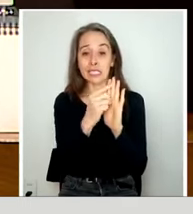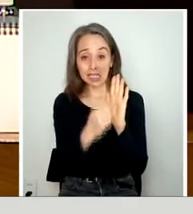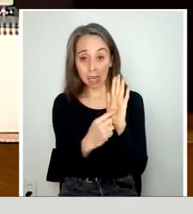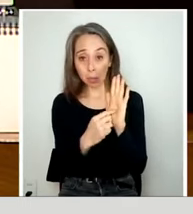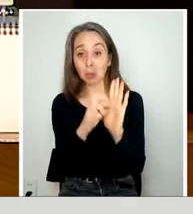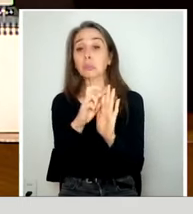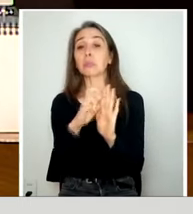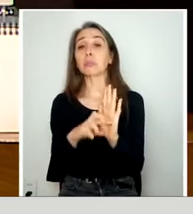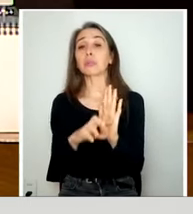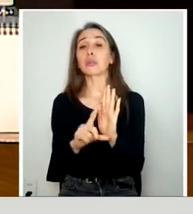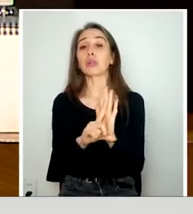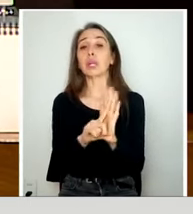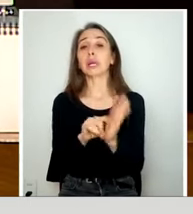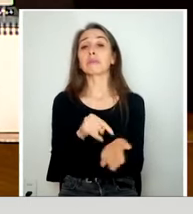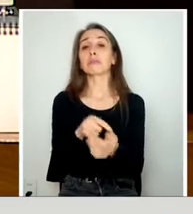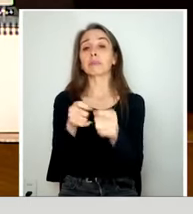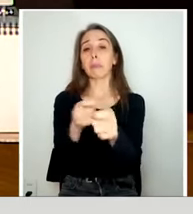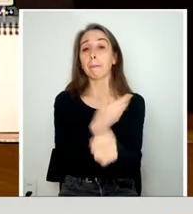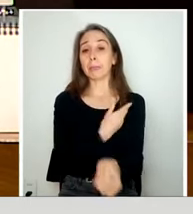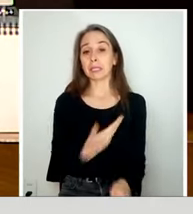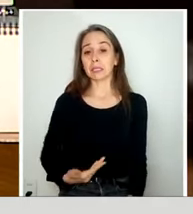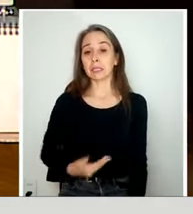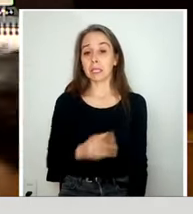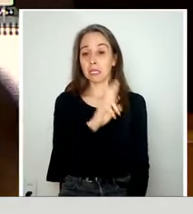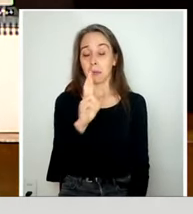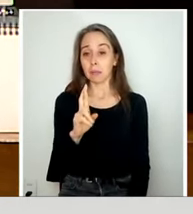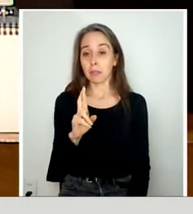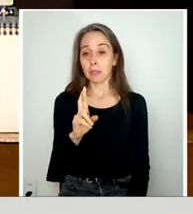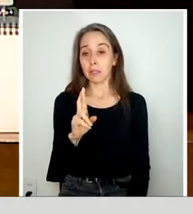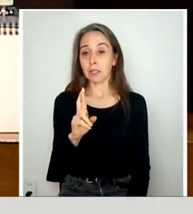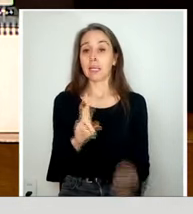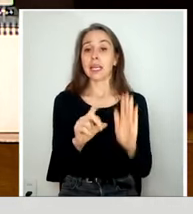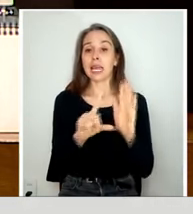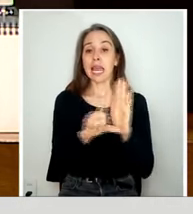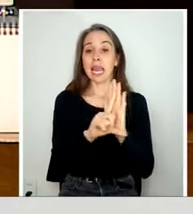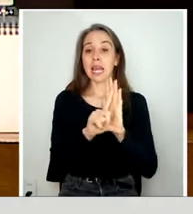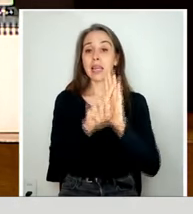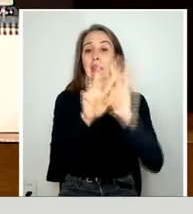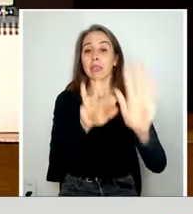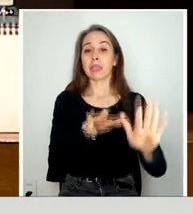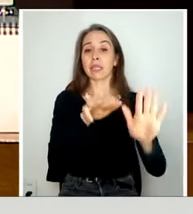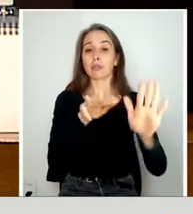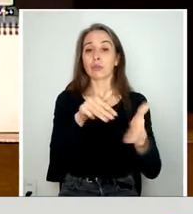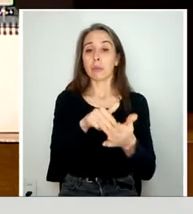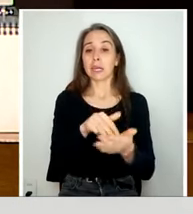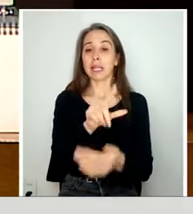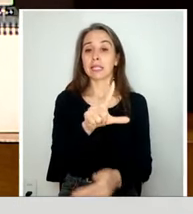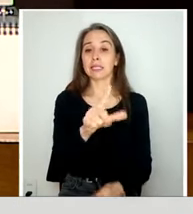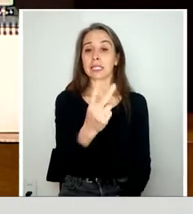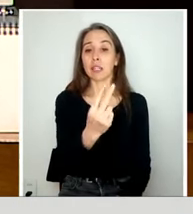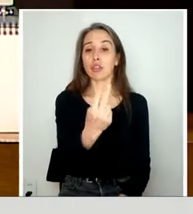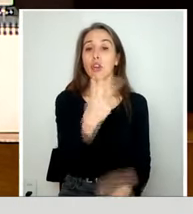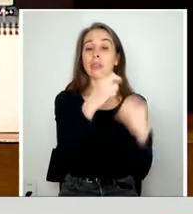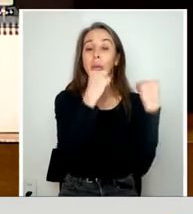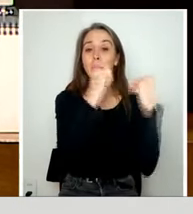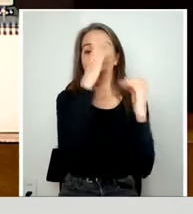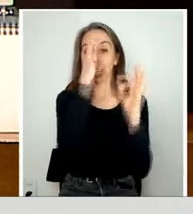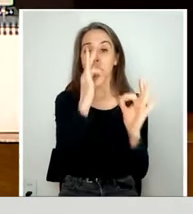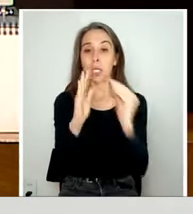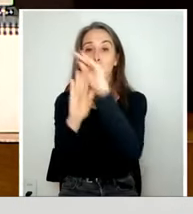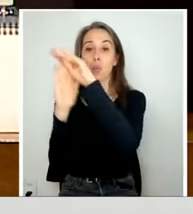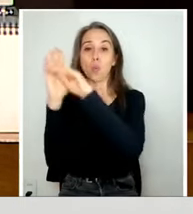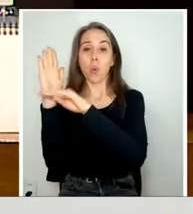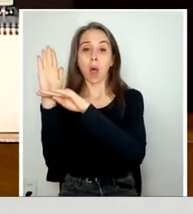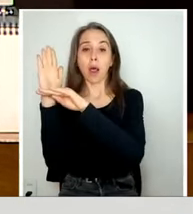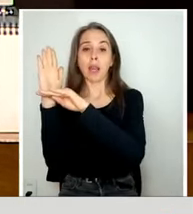de ley originado de mensaje que homologa la ley número 19.712 del deporte a los estándares y disposiciones